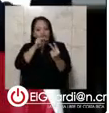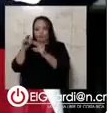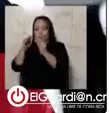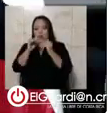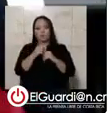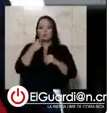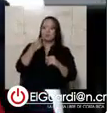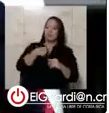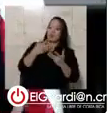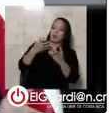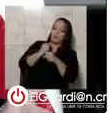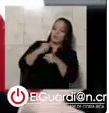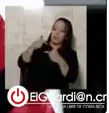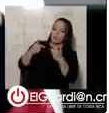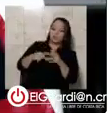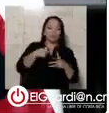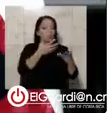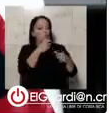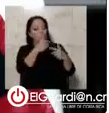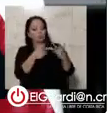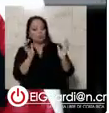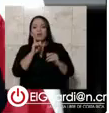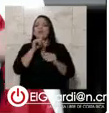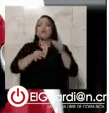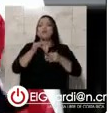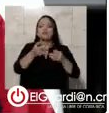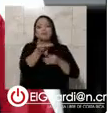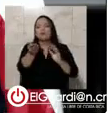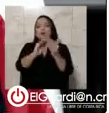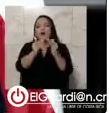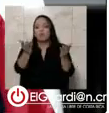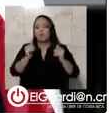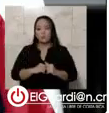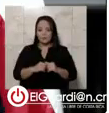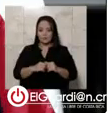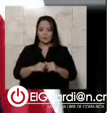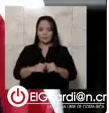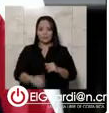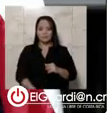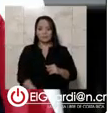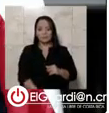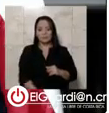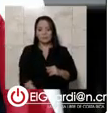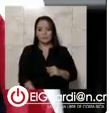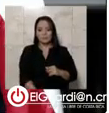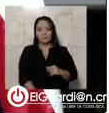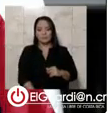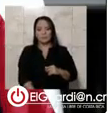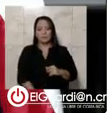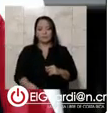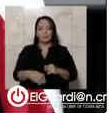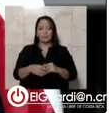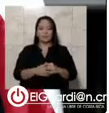es lo que él quería que hiciera y el otro, y que el pueblo juzgue. Yo no me enojo que en un partido de fútbol, cuando estaba jovencillo, me trataran de quitar